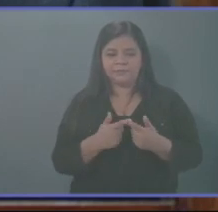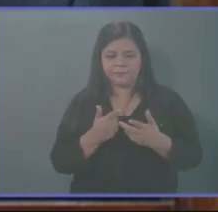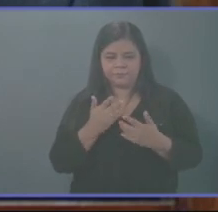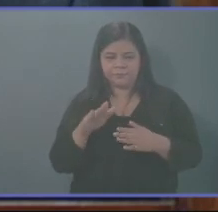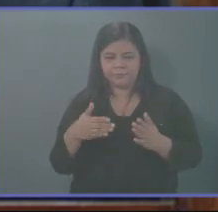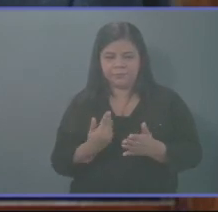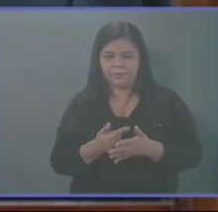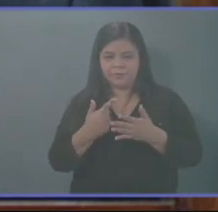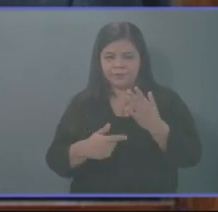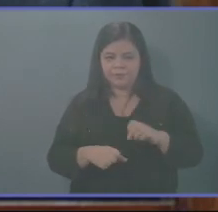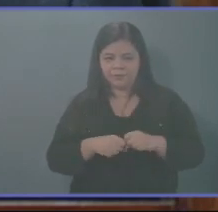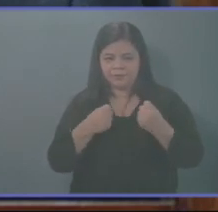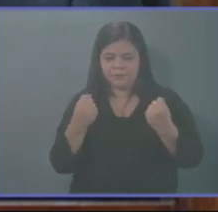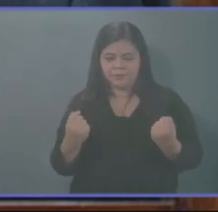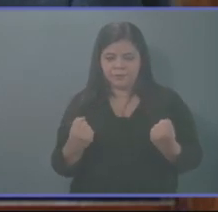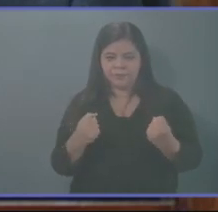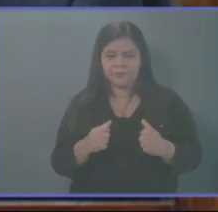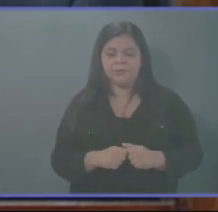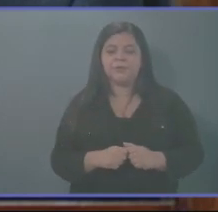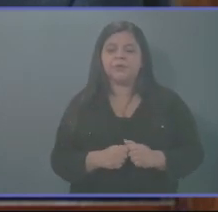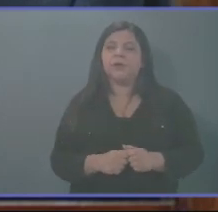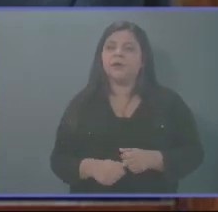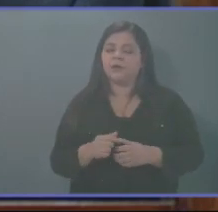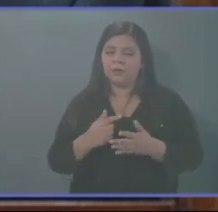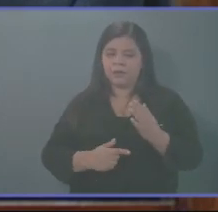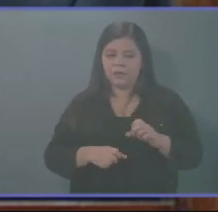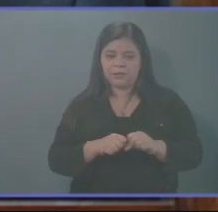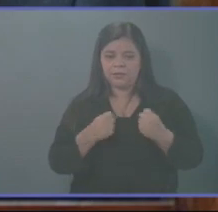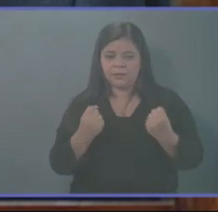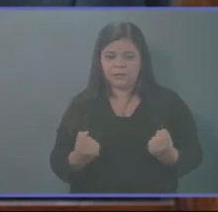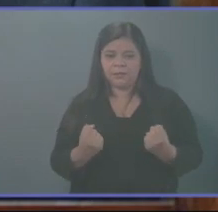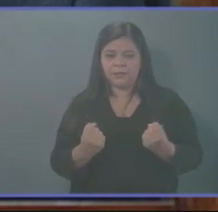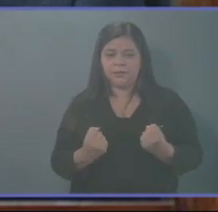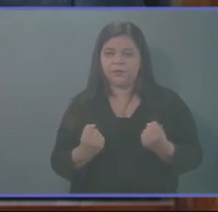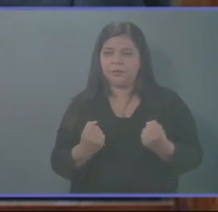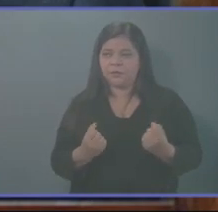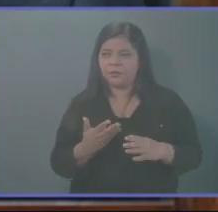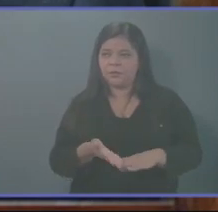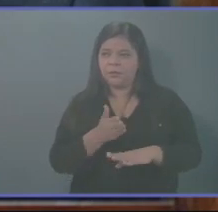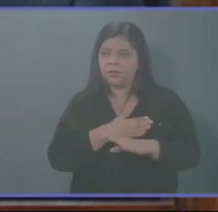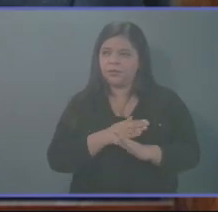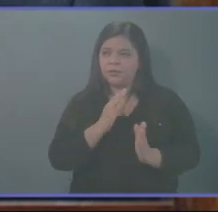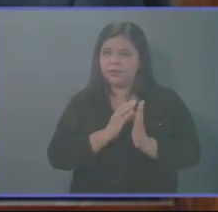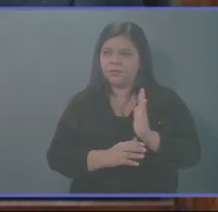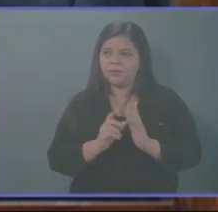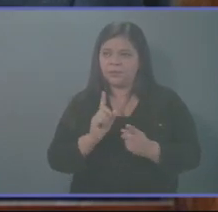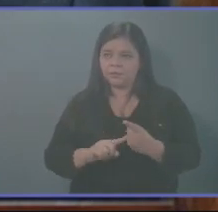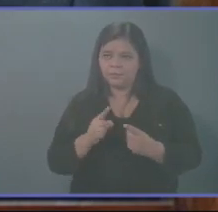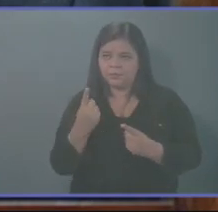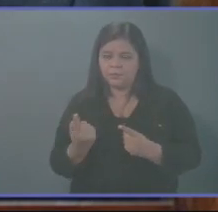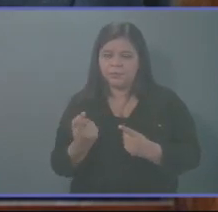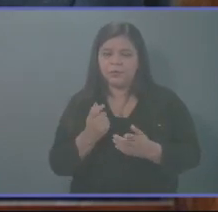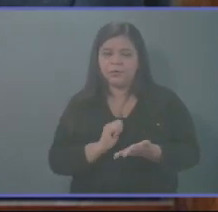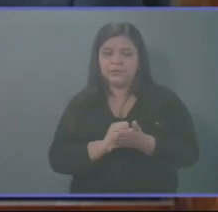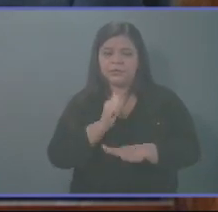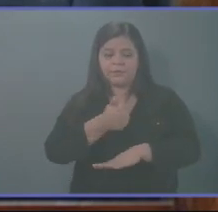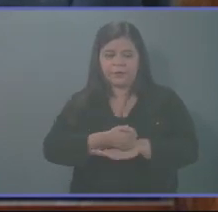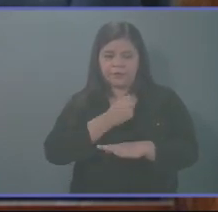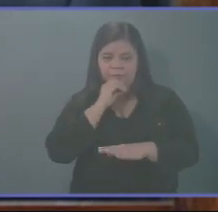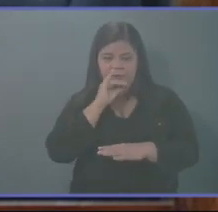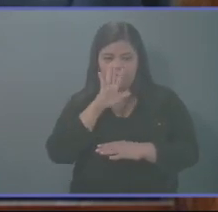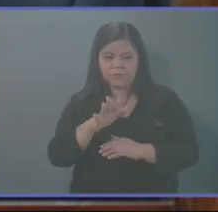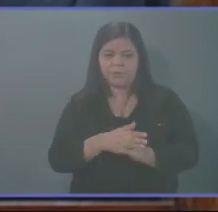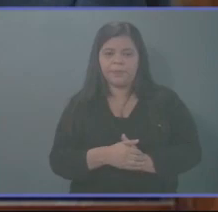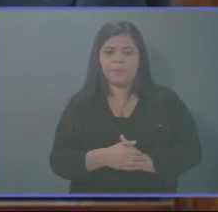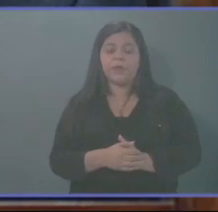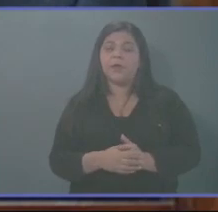ambos delitos por mandato expreso de ley, en tanto el delito de agrupaciones ilícitas en el inciso último establece literalmente: